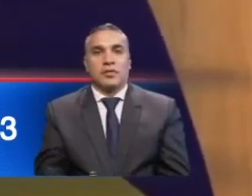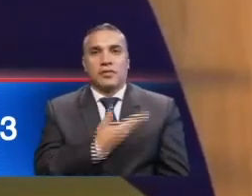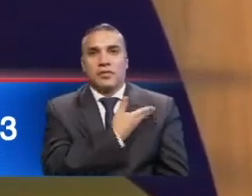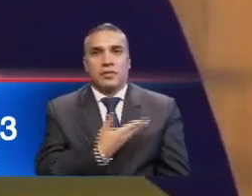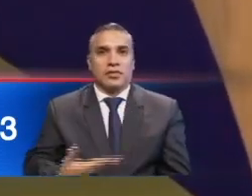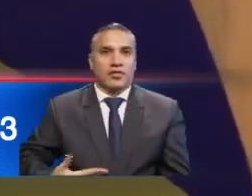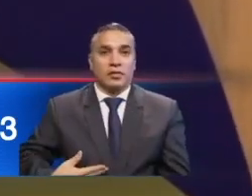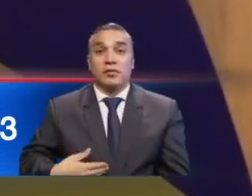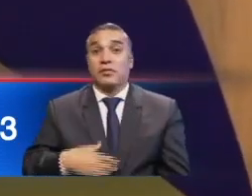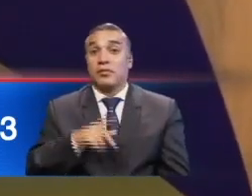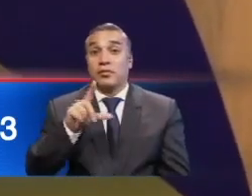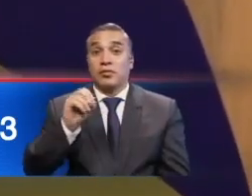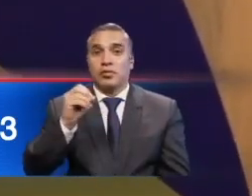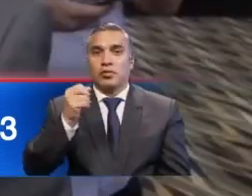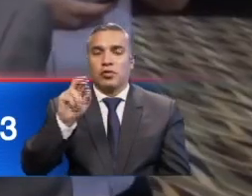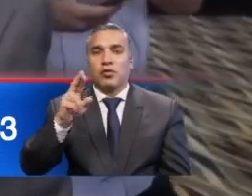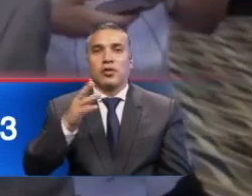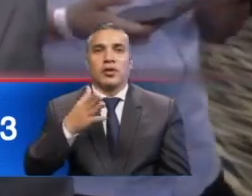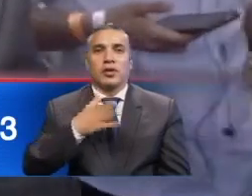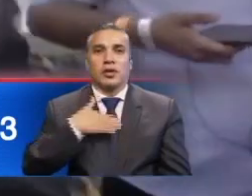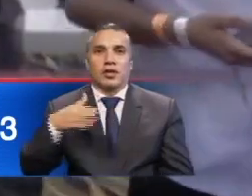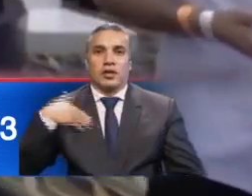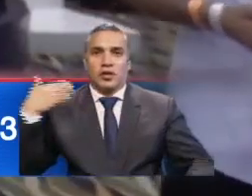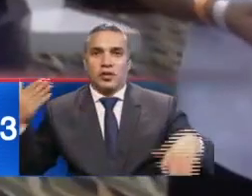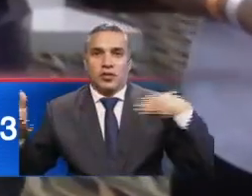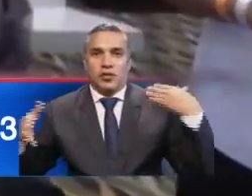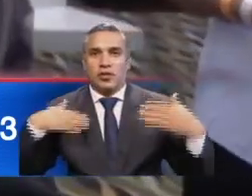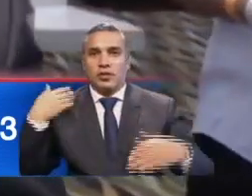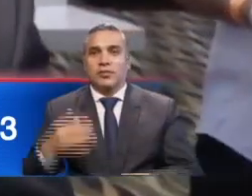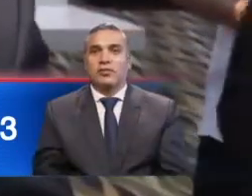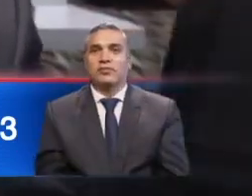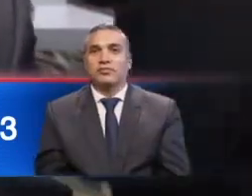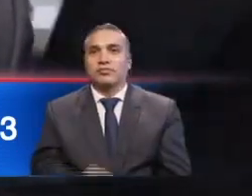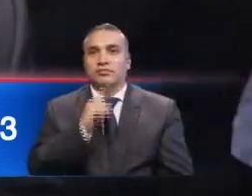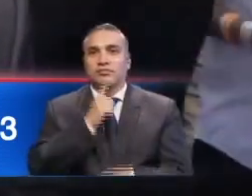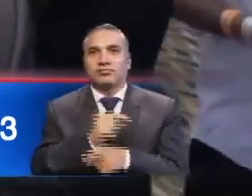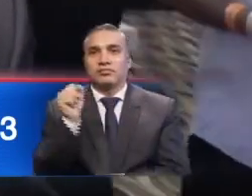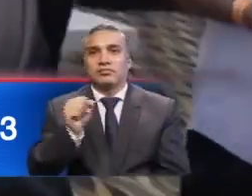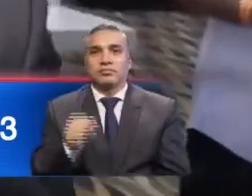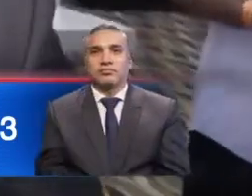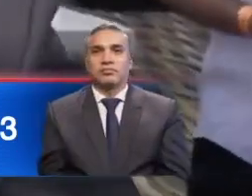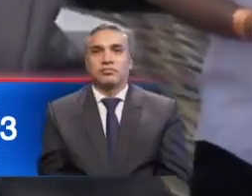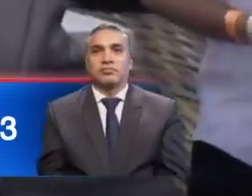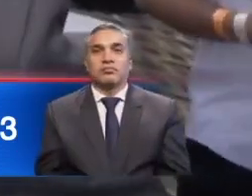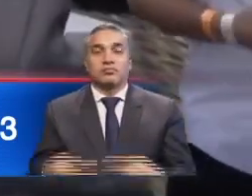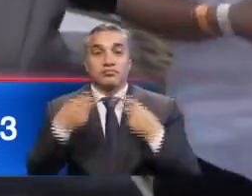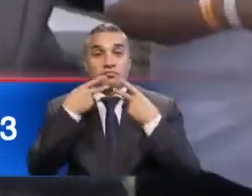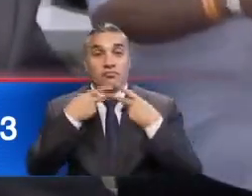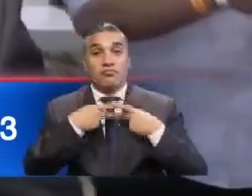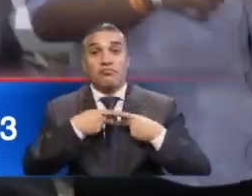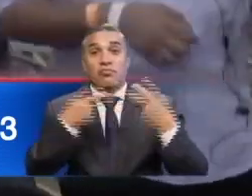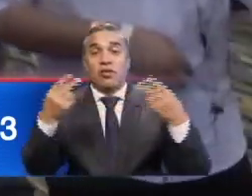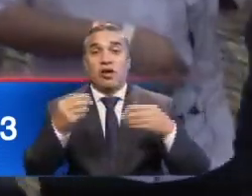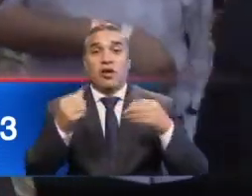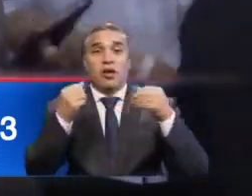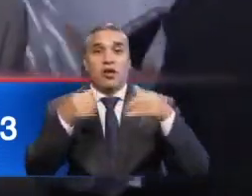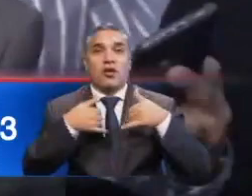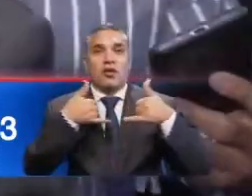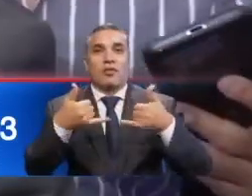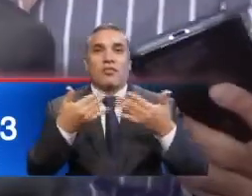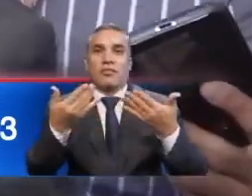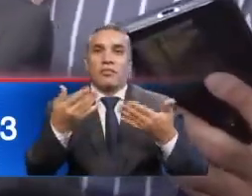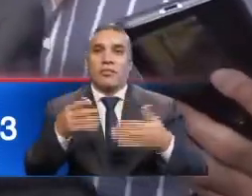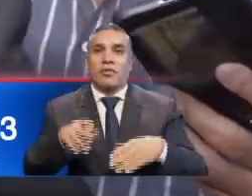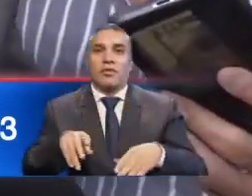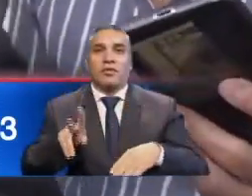presidente Miguel Ángel Or, muy contento. Sí, que se lance de esta forma el torneo, que tengamos al